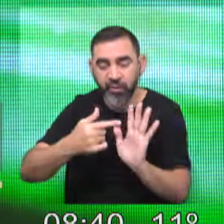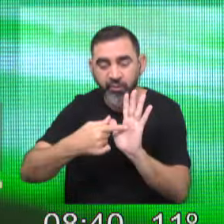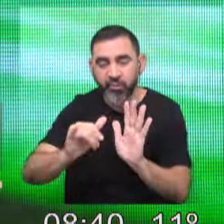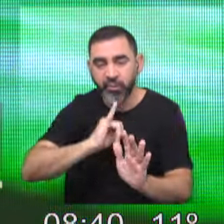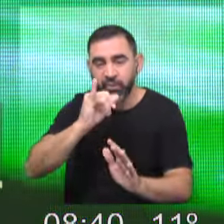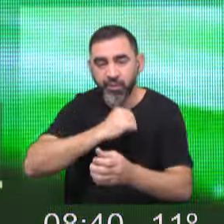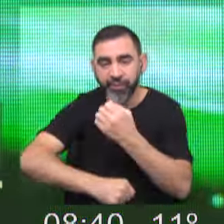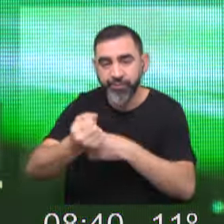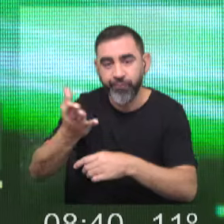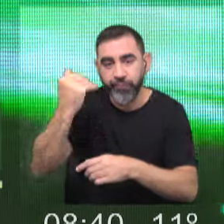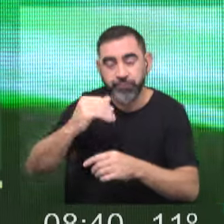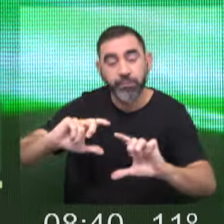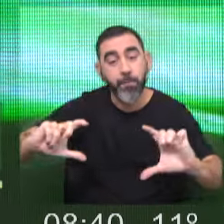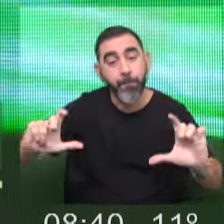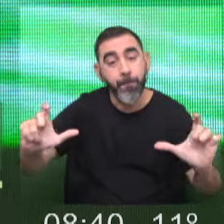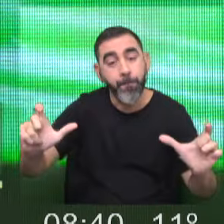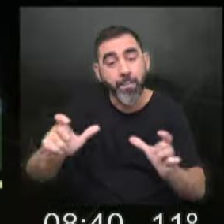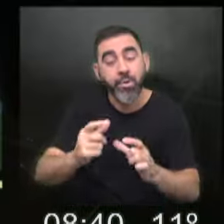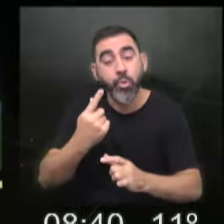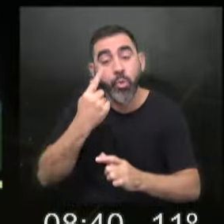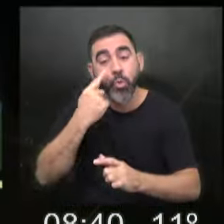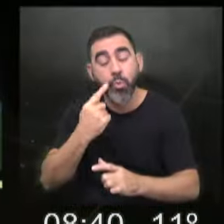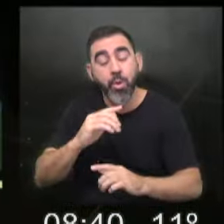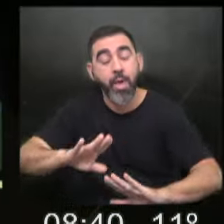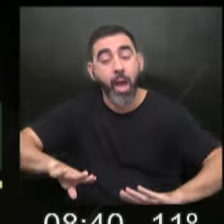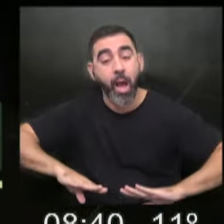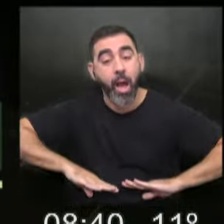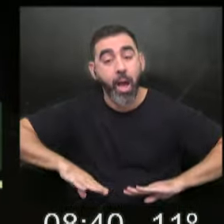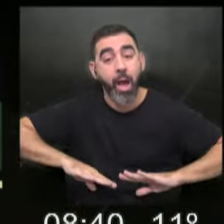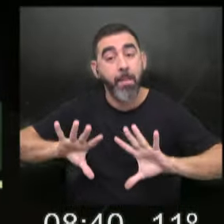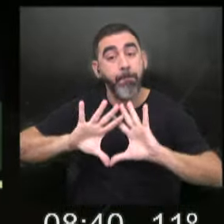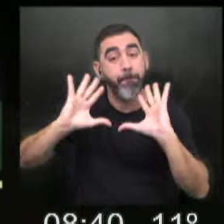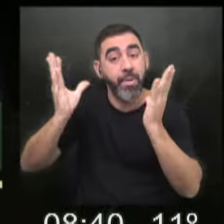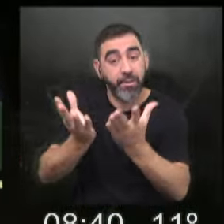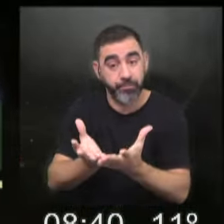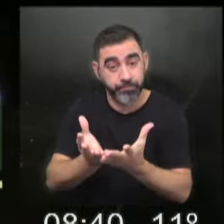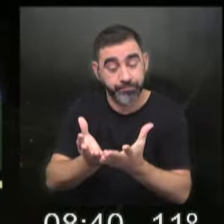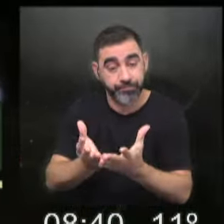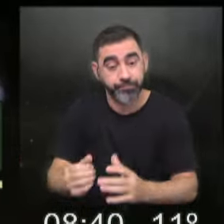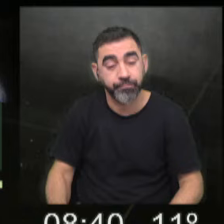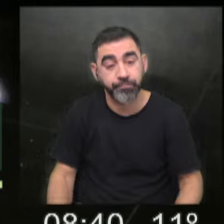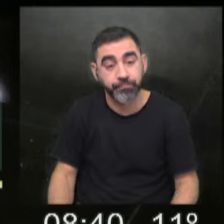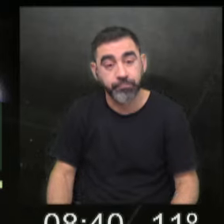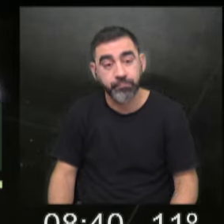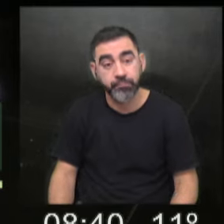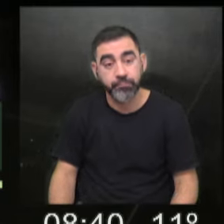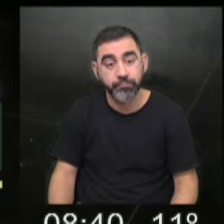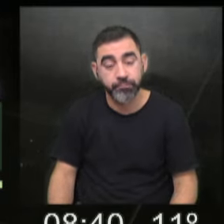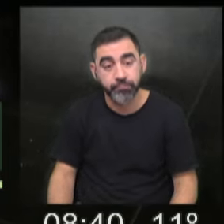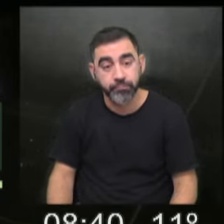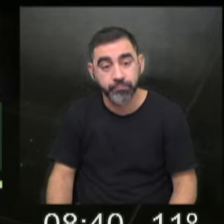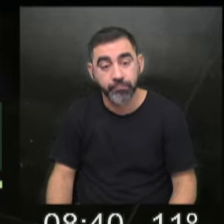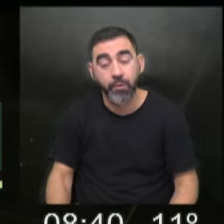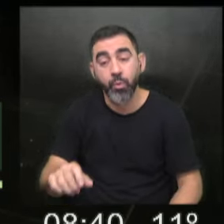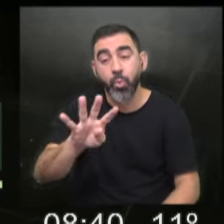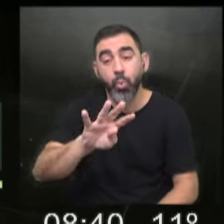año pasado, que redujo los números de hambre a nivel mundial. O sea, partamos de la base de